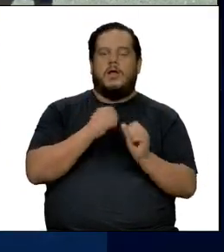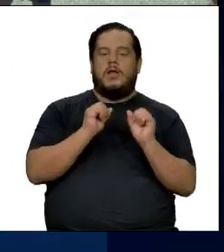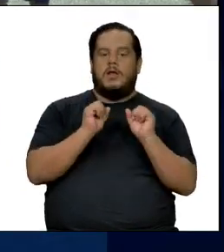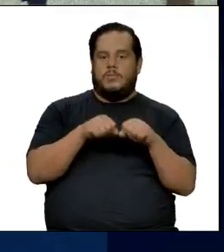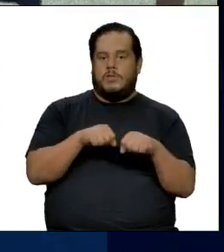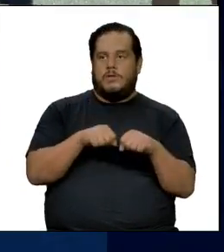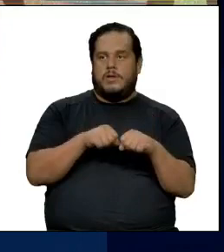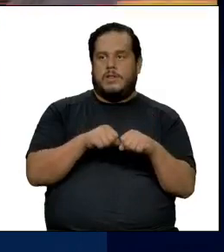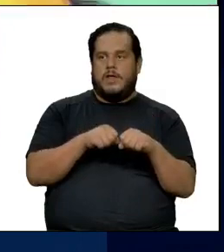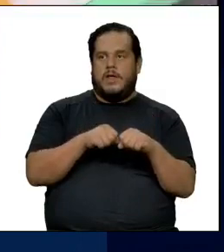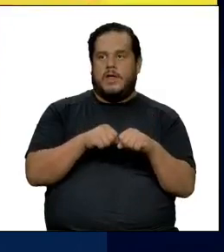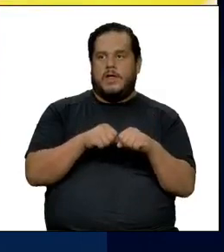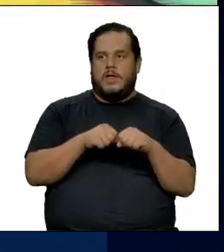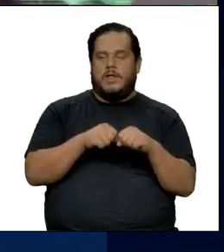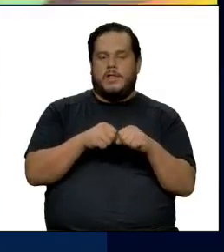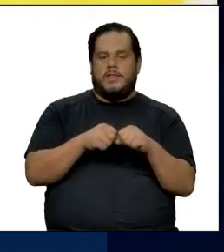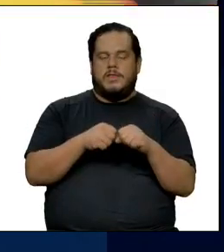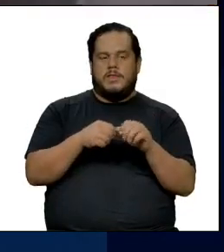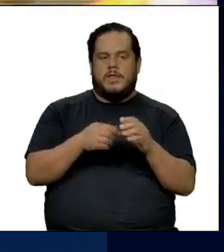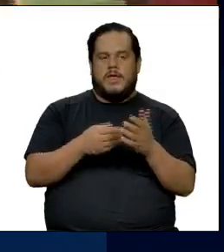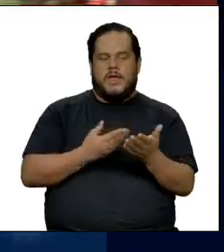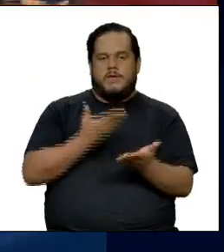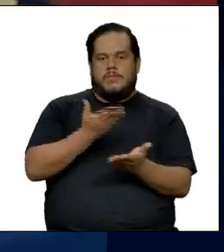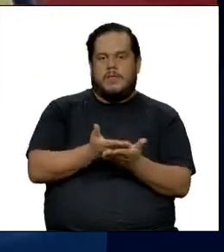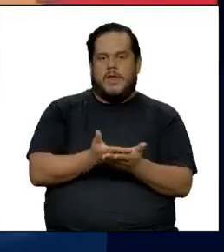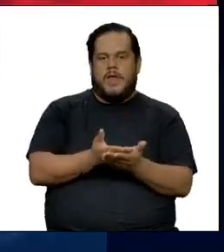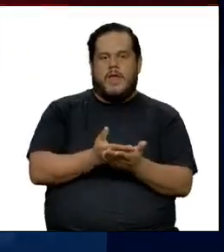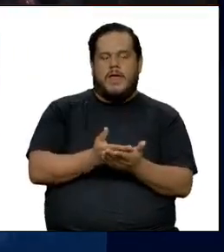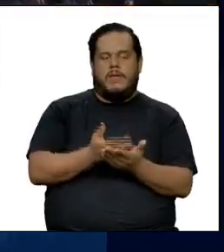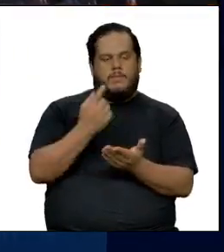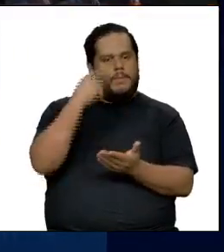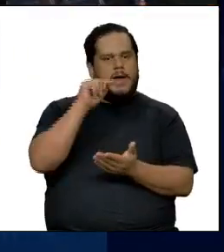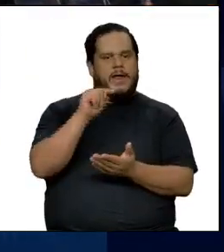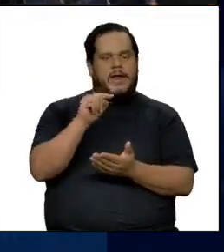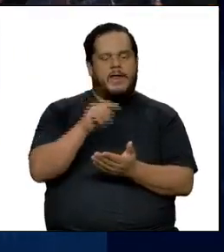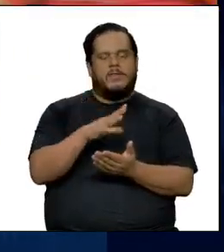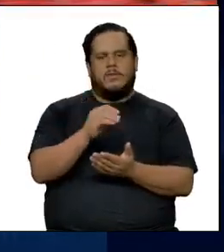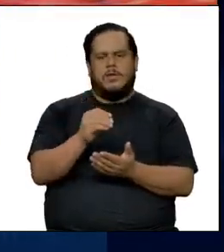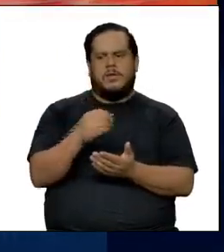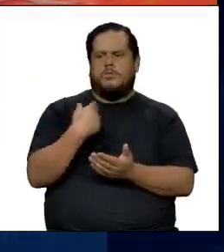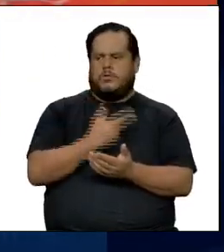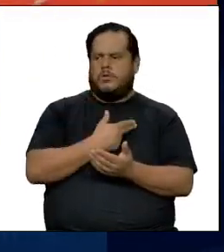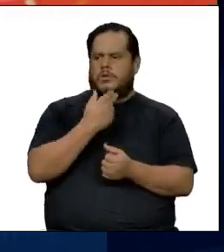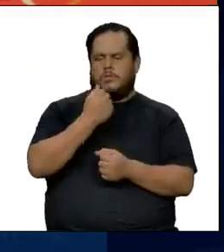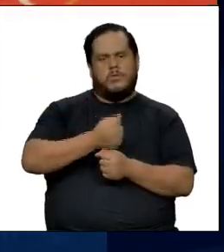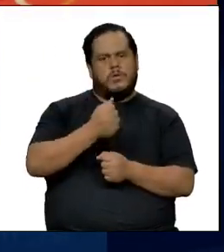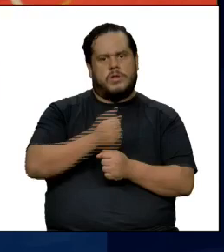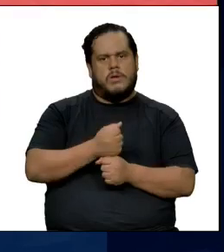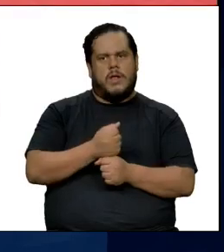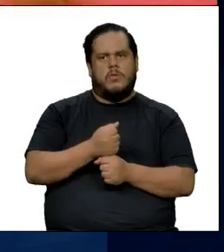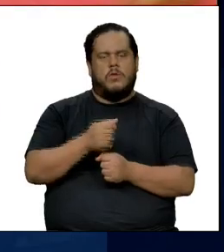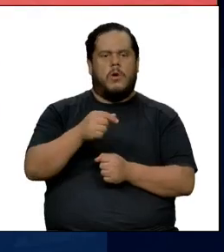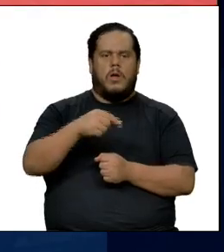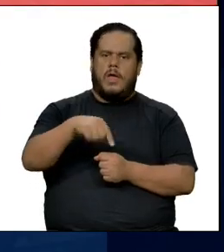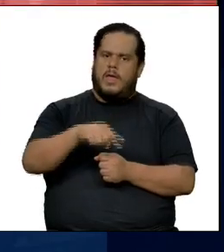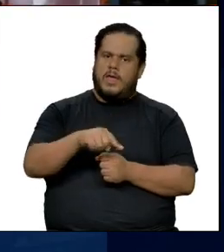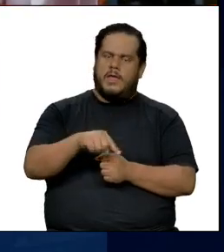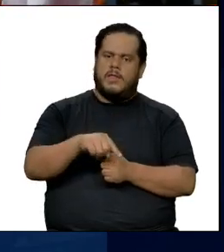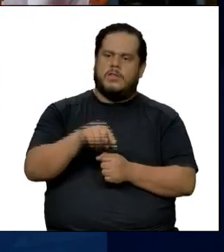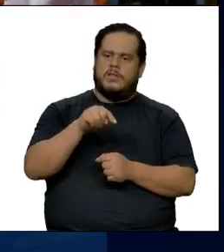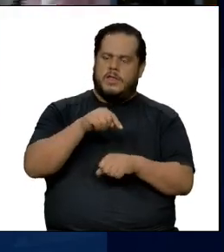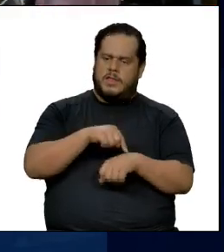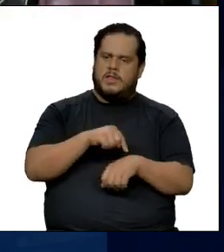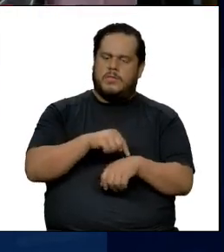de presentar la postulación del cantón para este galardón, y hemos venido trabajando en eso desde ese